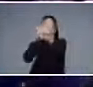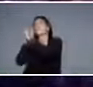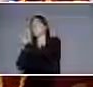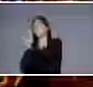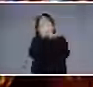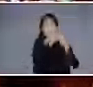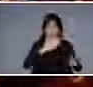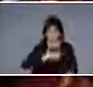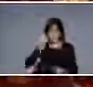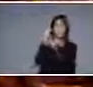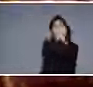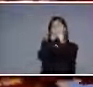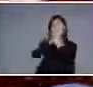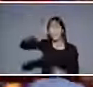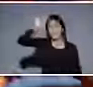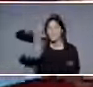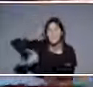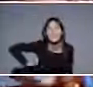Esta es mi murga.